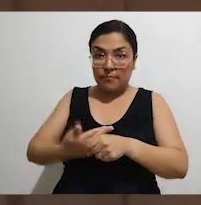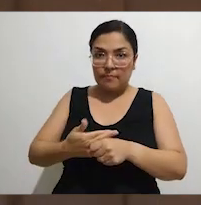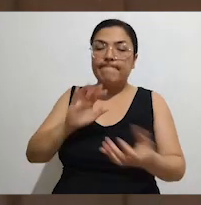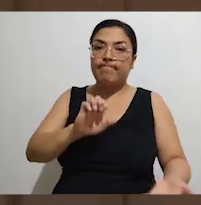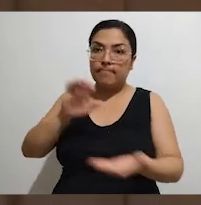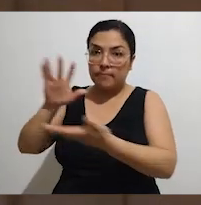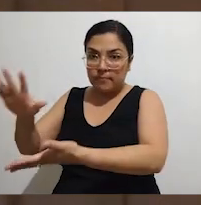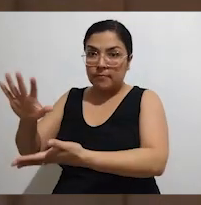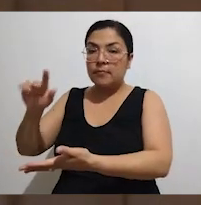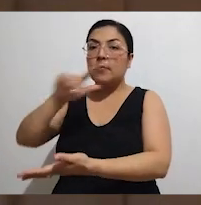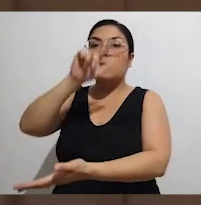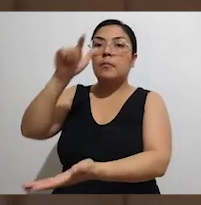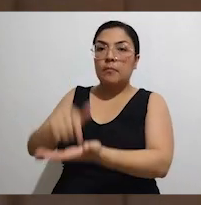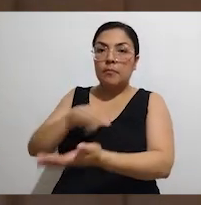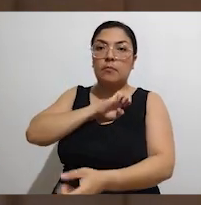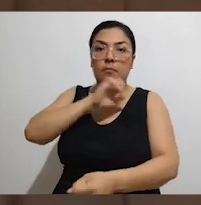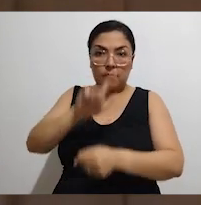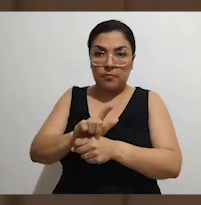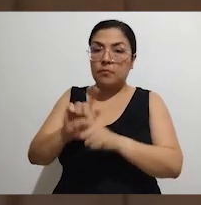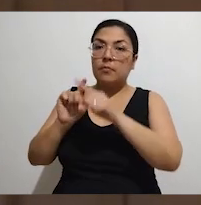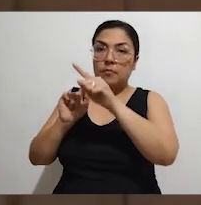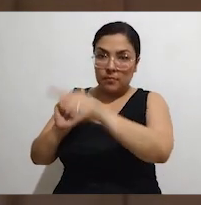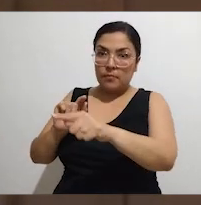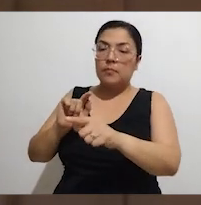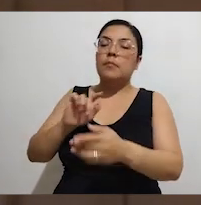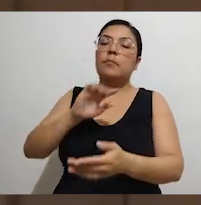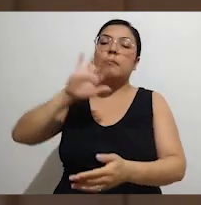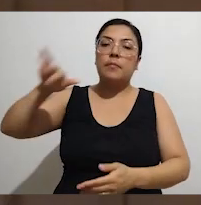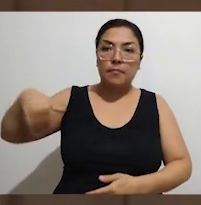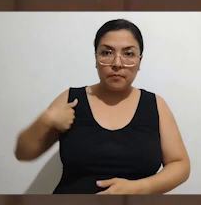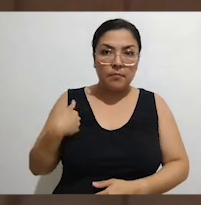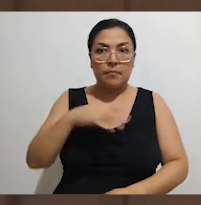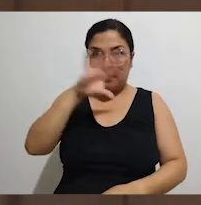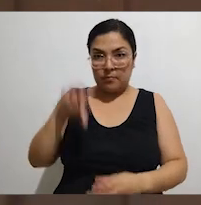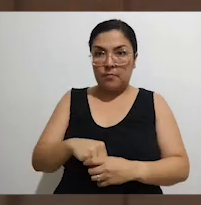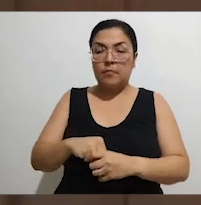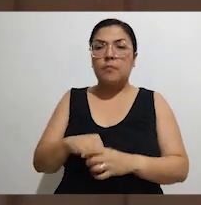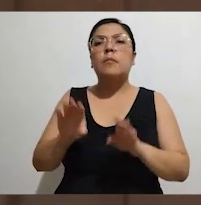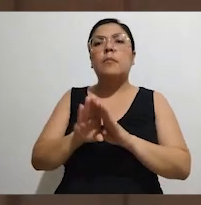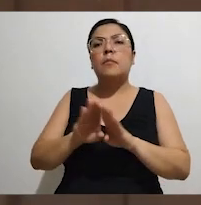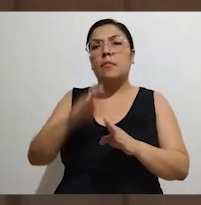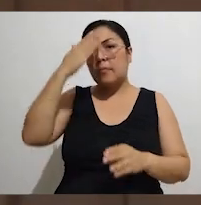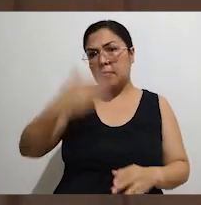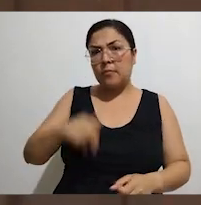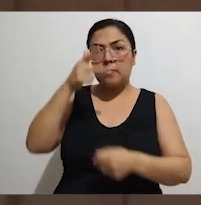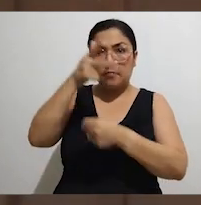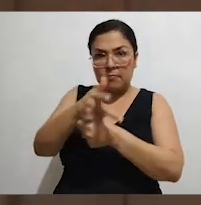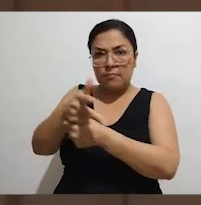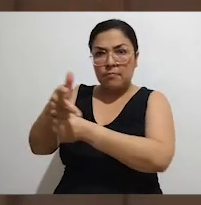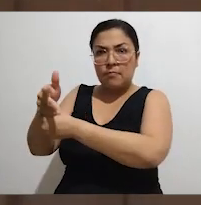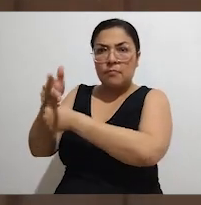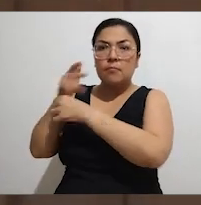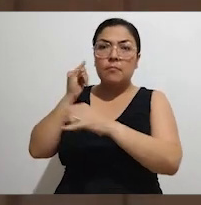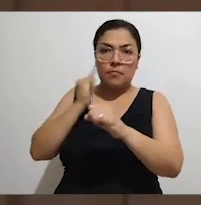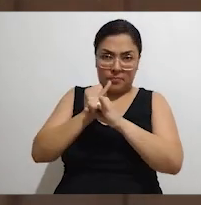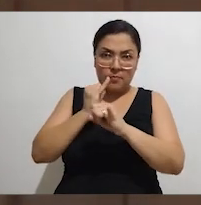documentación electoral en las bodegas que, por cierto, y es importante señalarlo, todas contaban con el servicio de videograbación